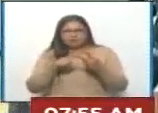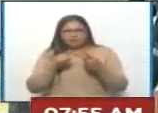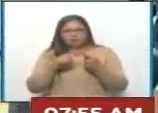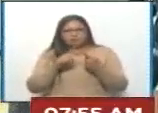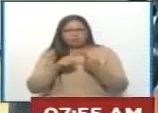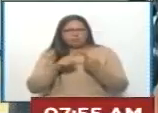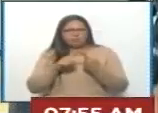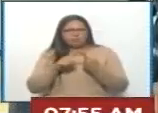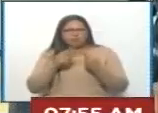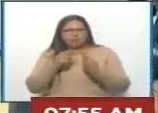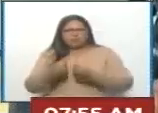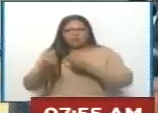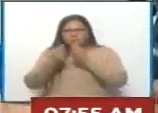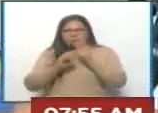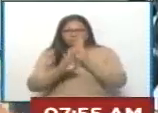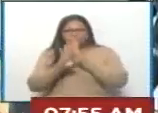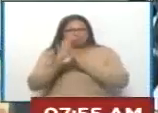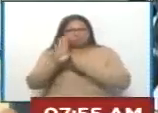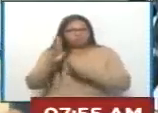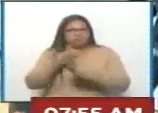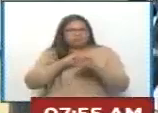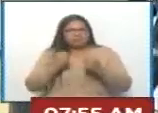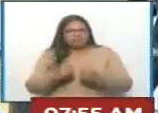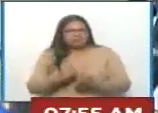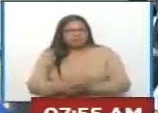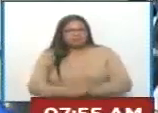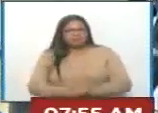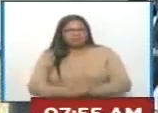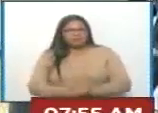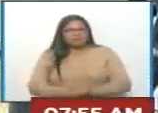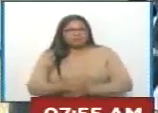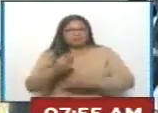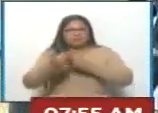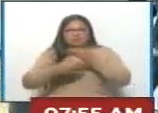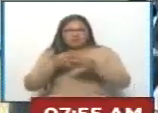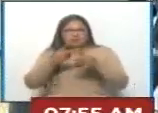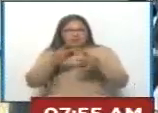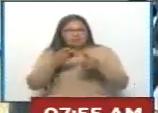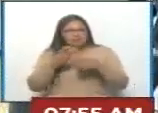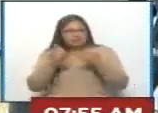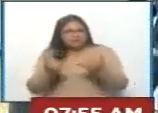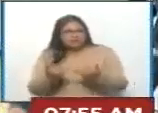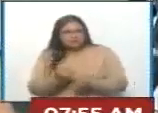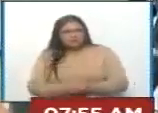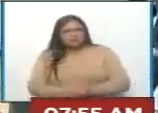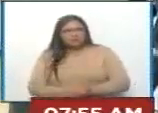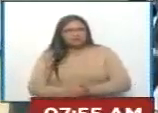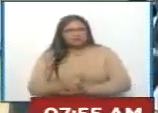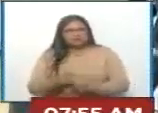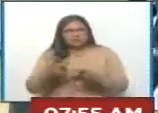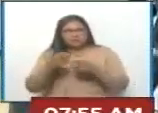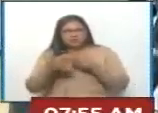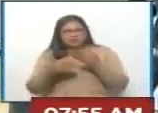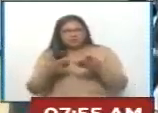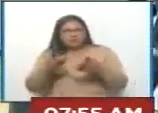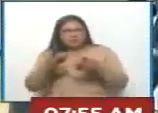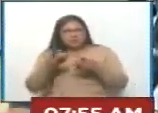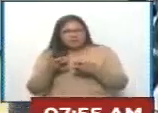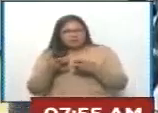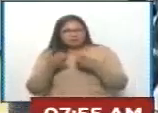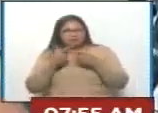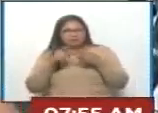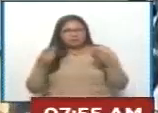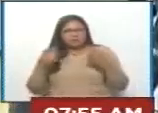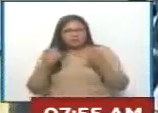que la economía cíclica creciendo para que se generen los ingresos. Recuerda que los salarios son ingresos generados, no